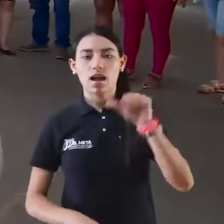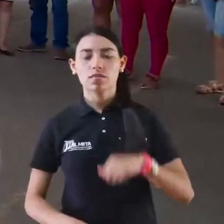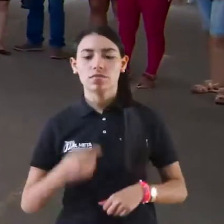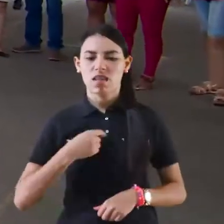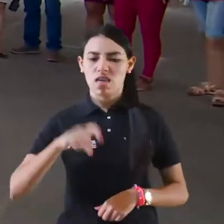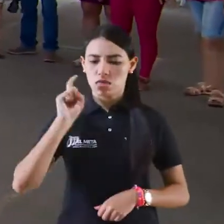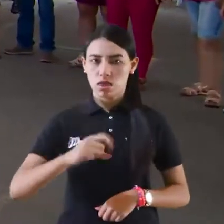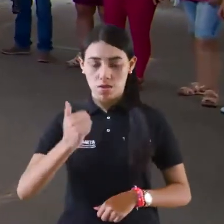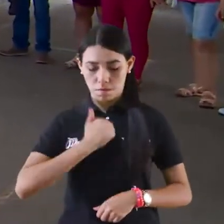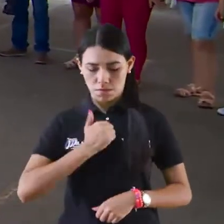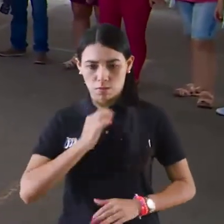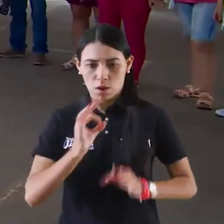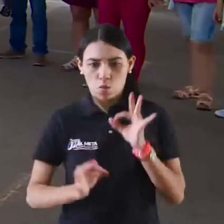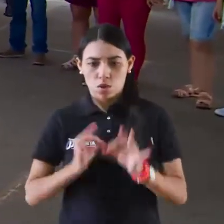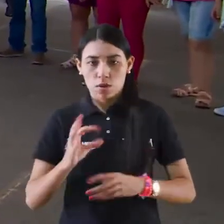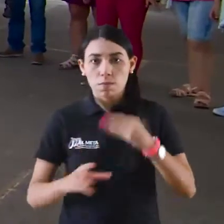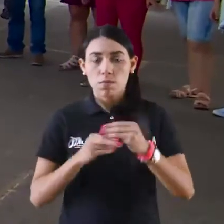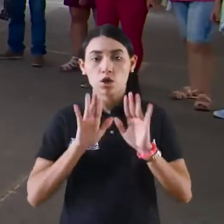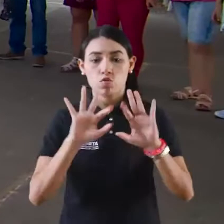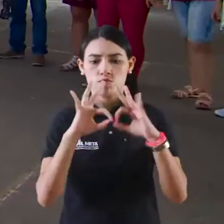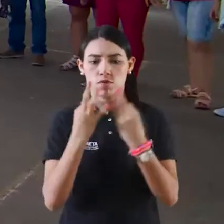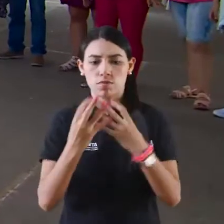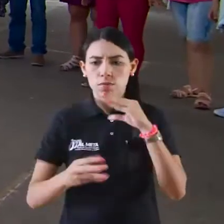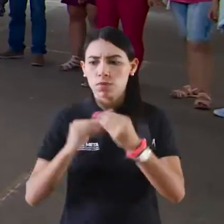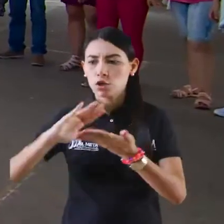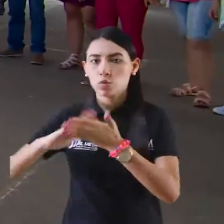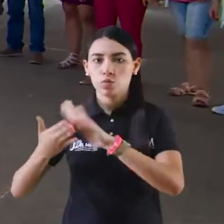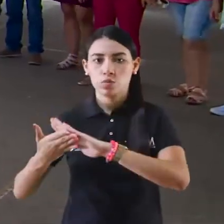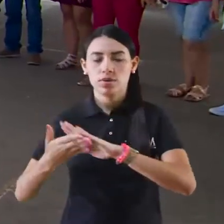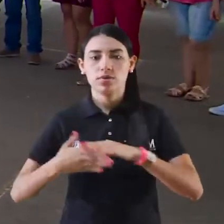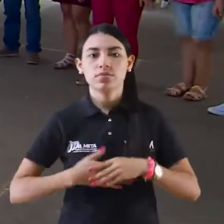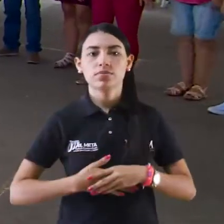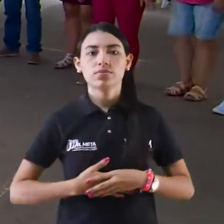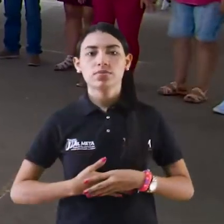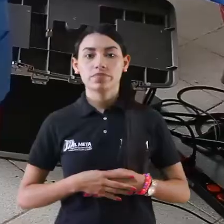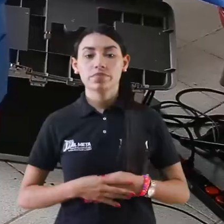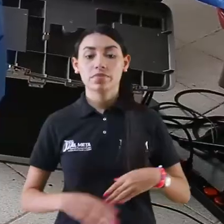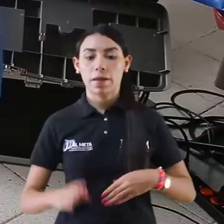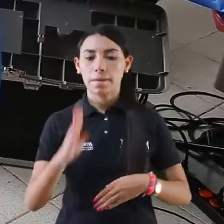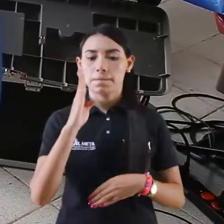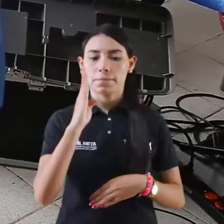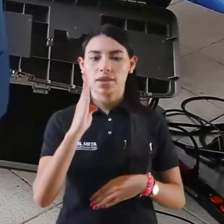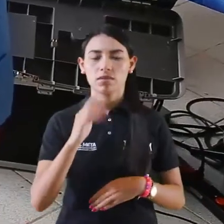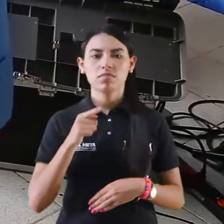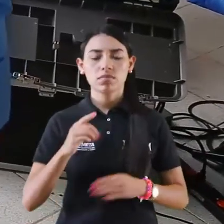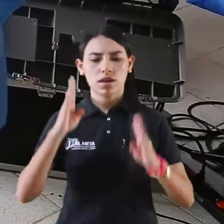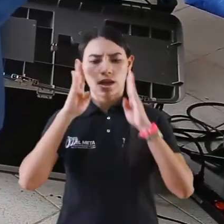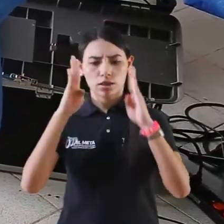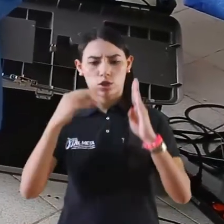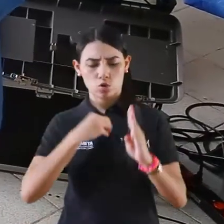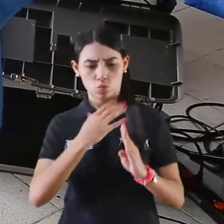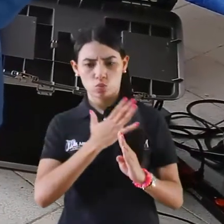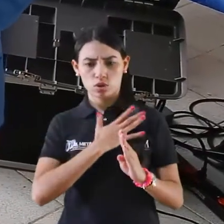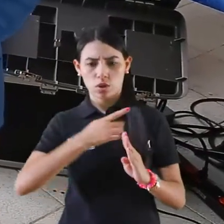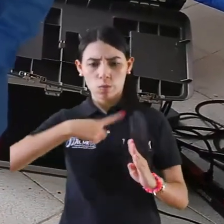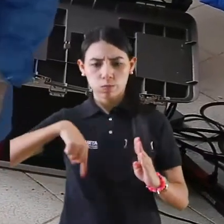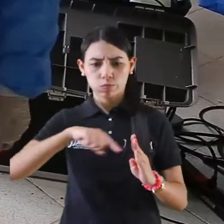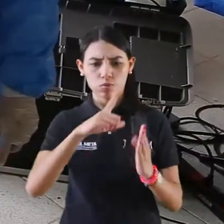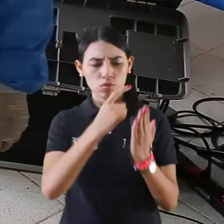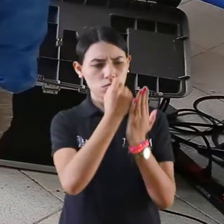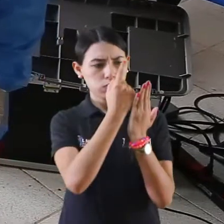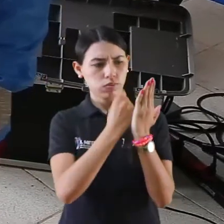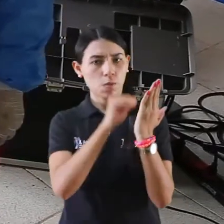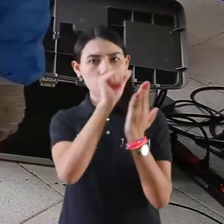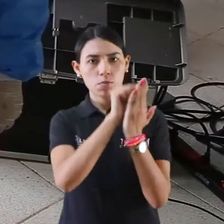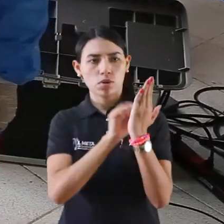Propender por su autocuidado, el de su familia y el de su comunidad. Atender oportunamente las recomendaciones formuladas